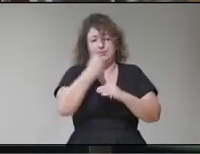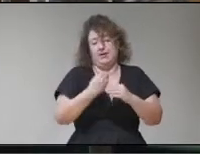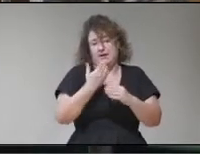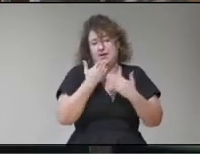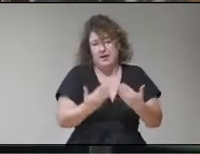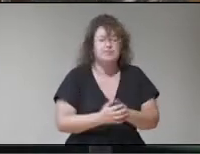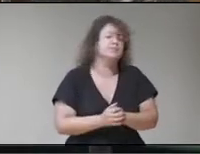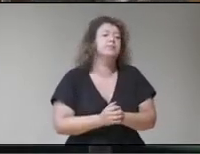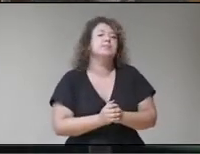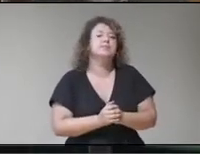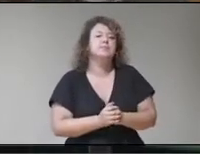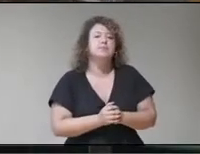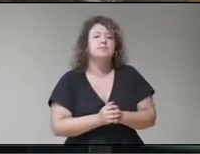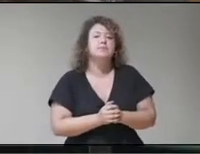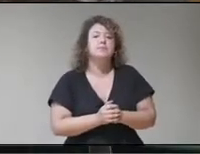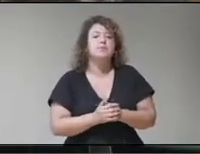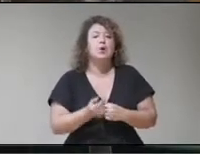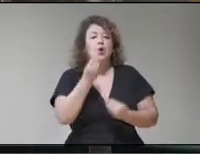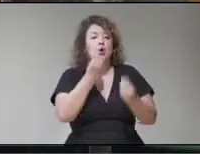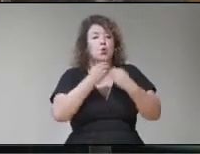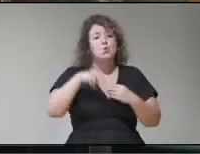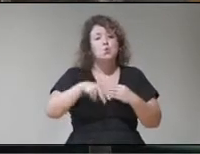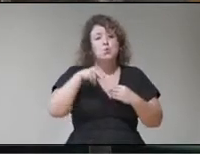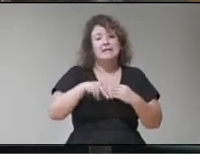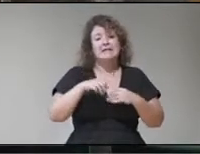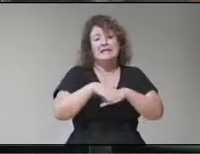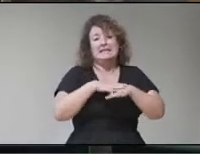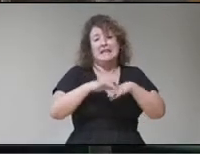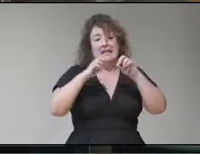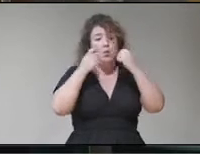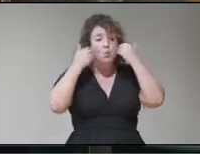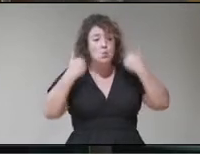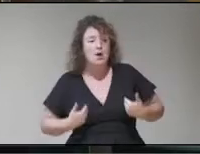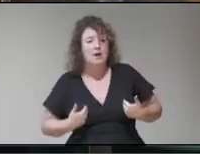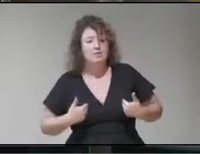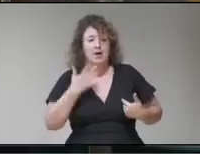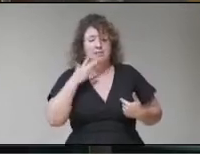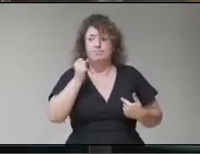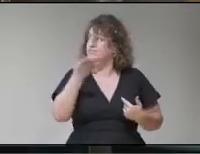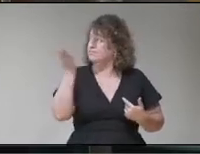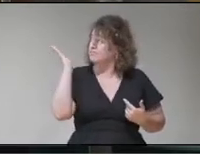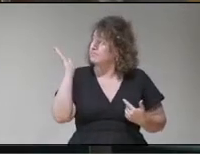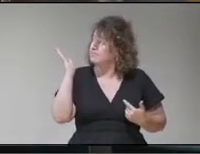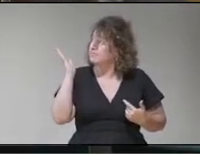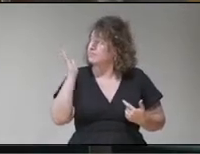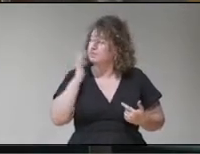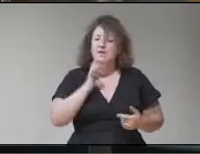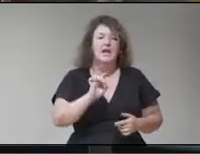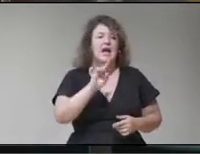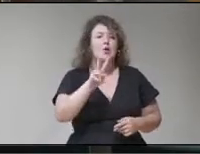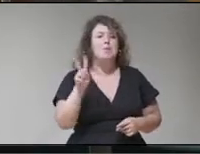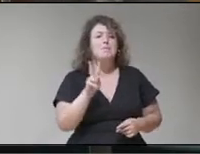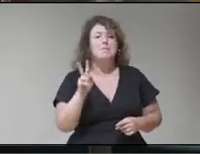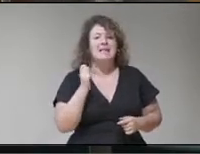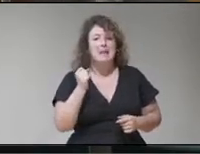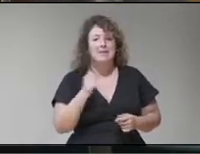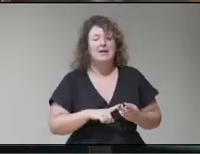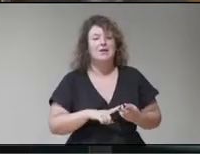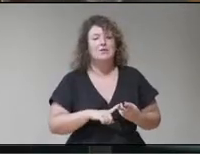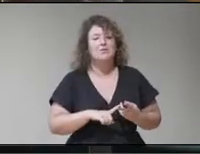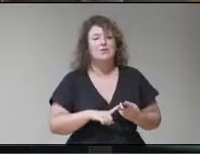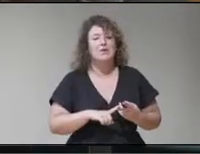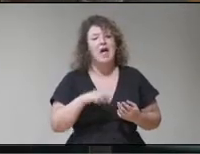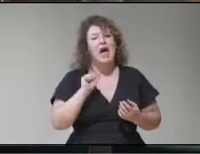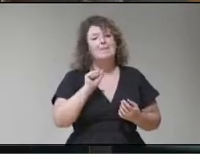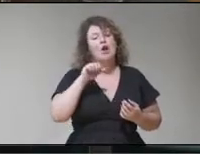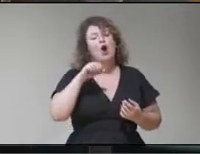bien, los nutrientes esenciales en el caso humano son estos que tenéis aquí, 14 vitaminas, 9 de los 20